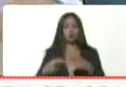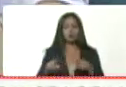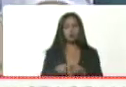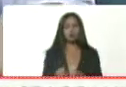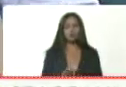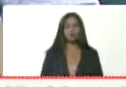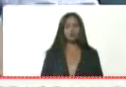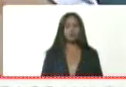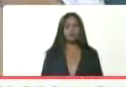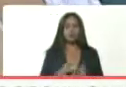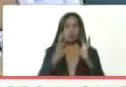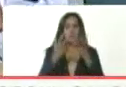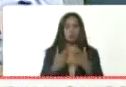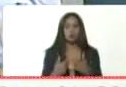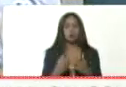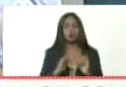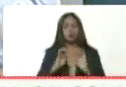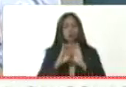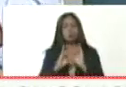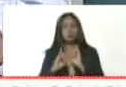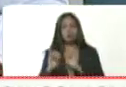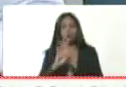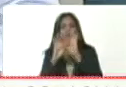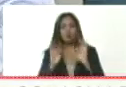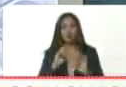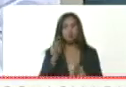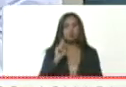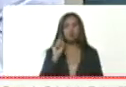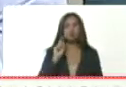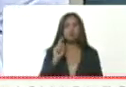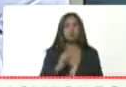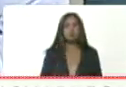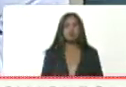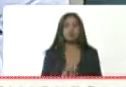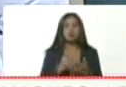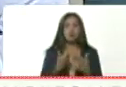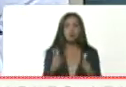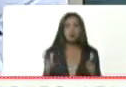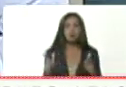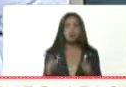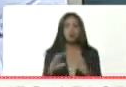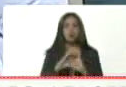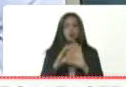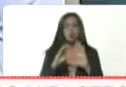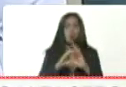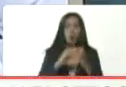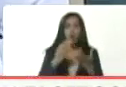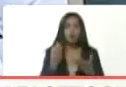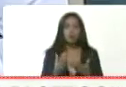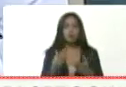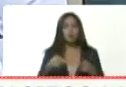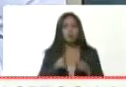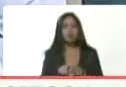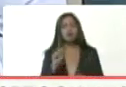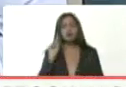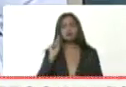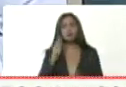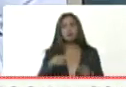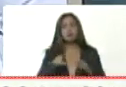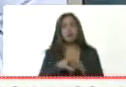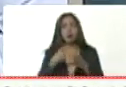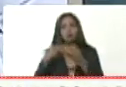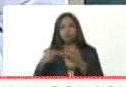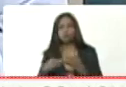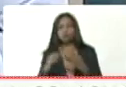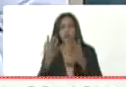industria de las artes gráficas presidentes no solamente es necesaria para los libros para los cuadernos sino que también es necesaria para otros sectores